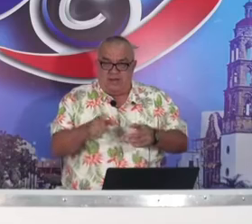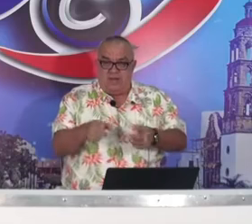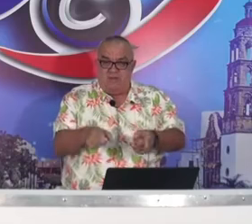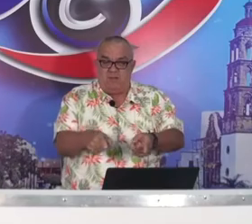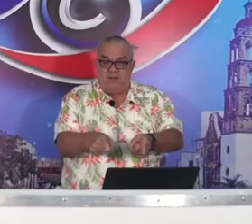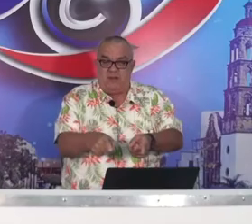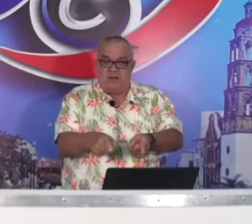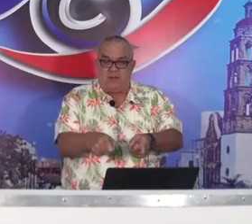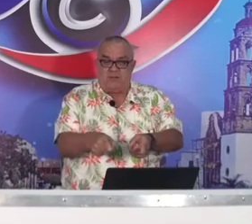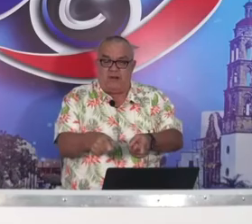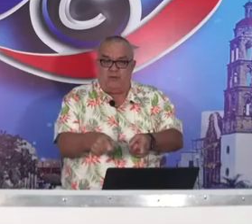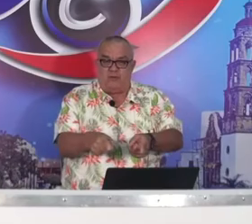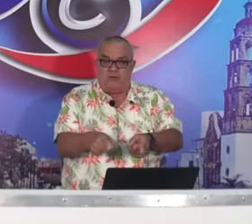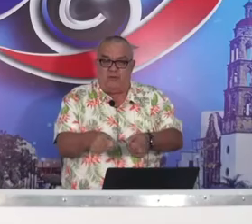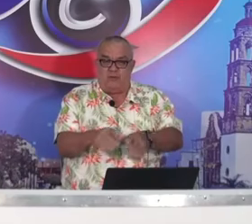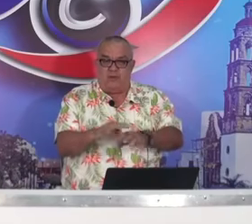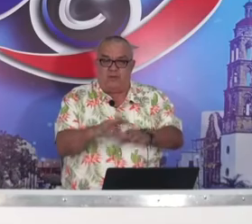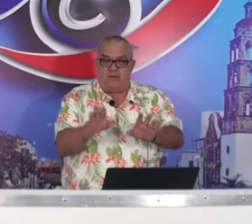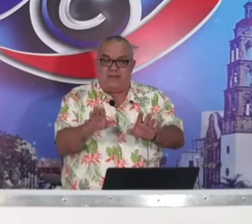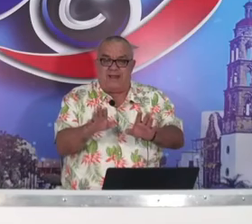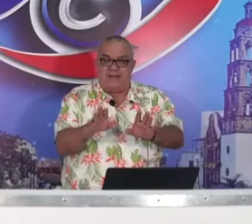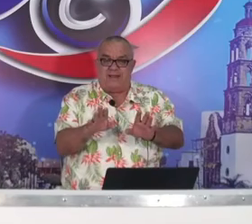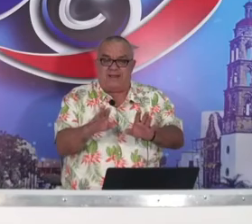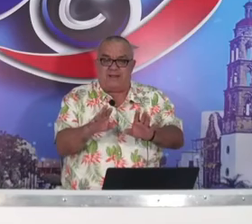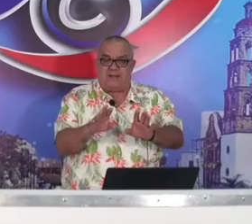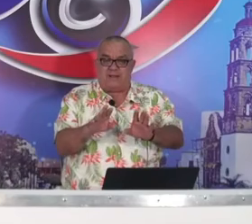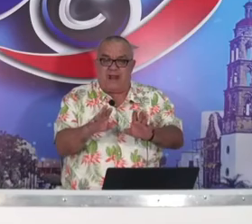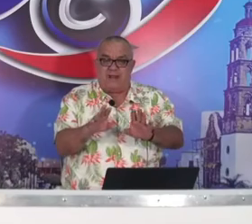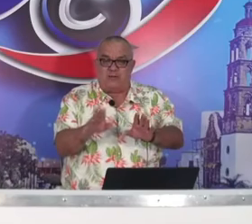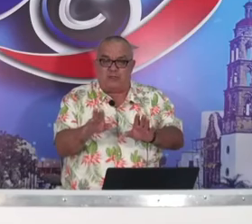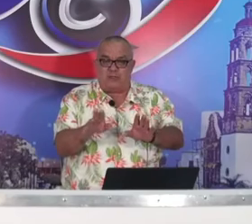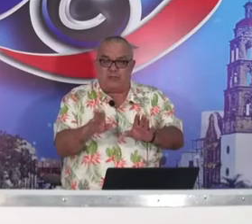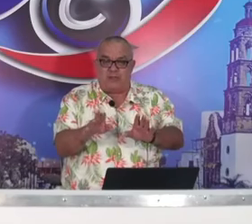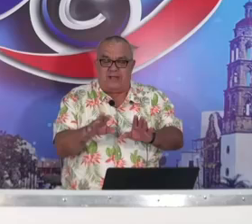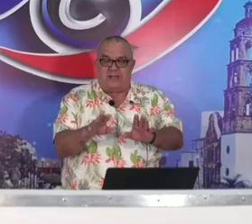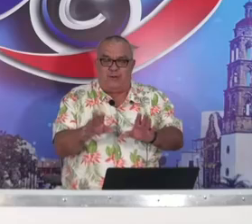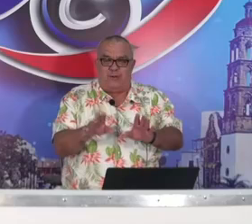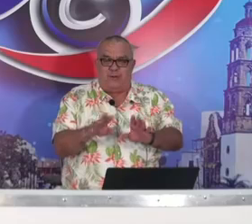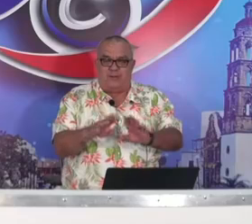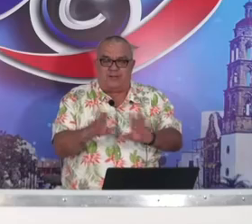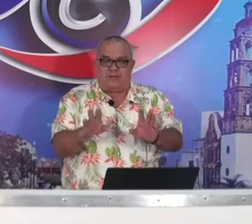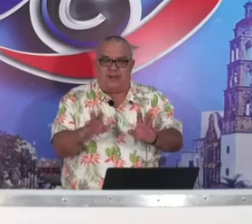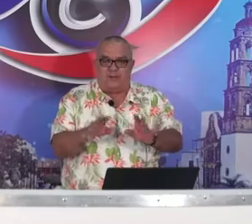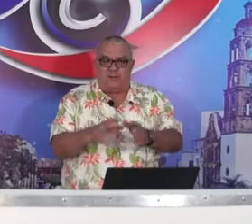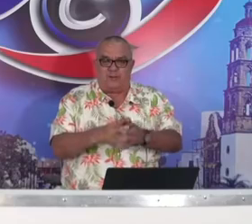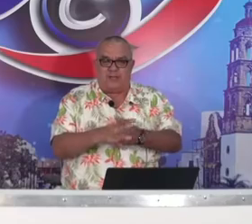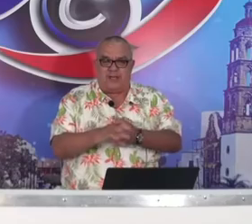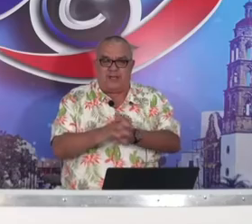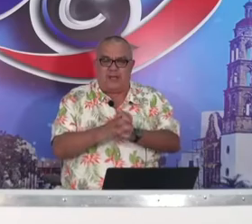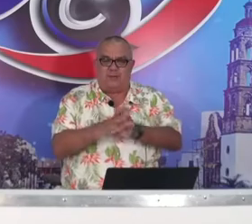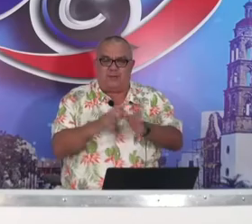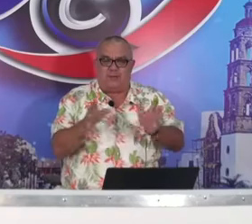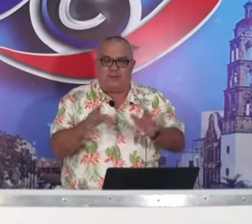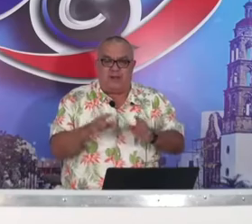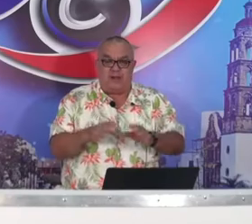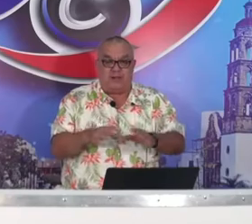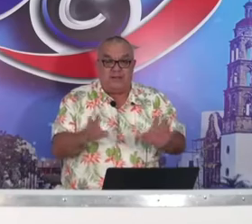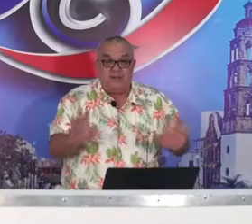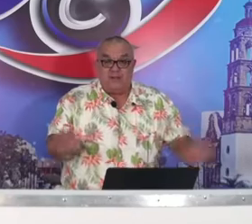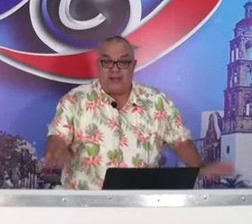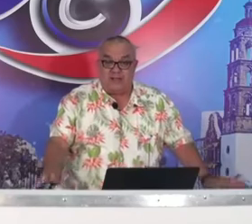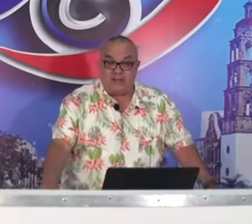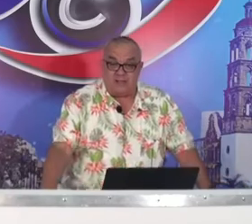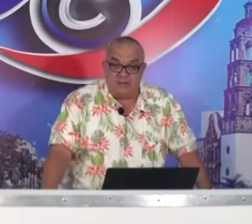que ayer el mismo Ernesto Prieto dijo, no quiero saber nada de ese traidor, así lo dijo de ese traidor, aquí los tipos de